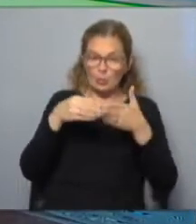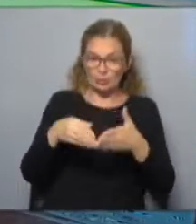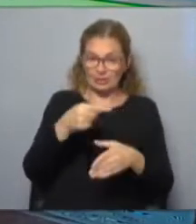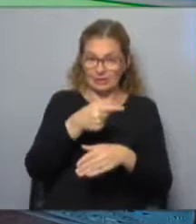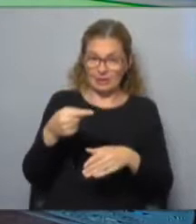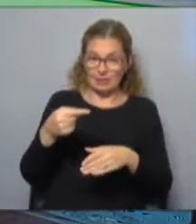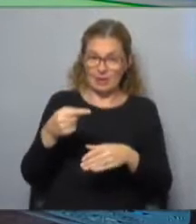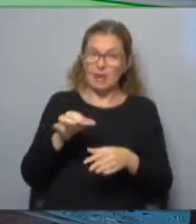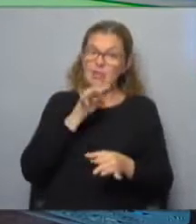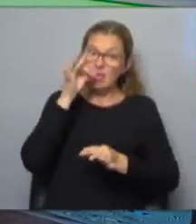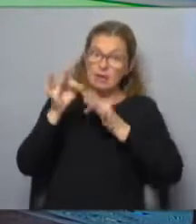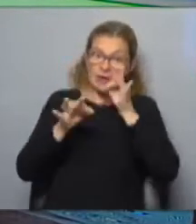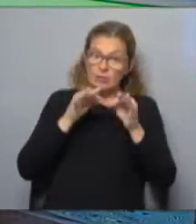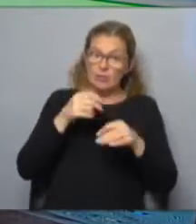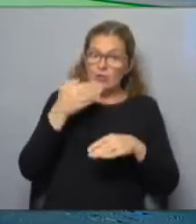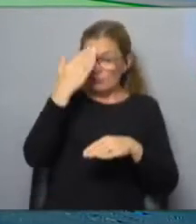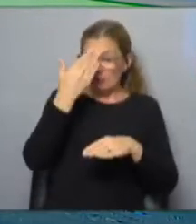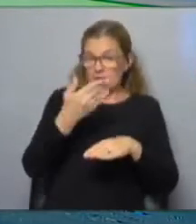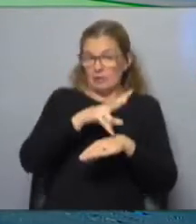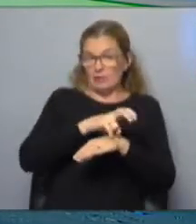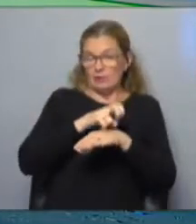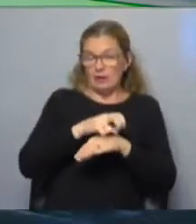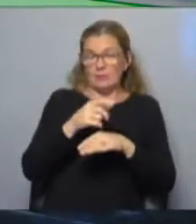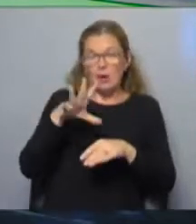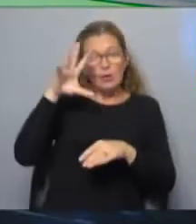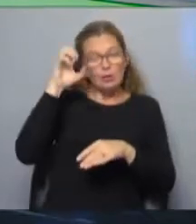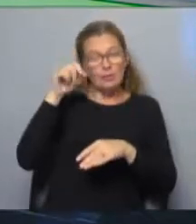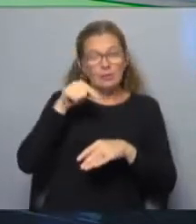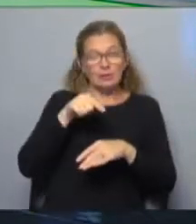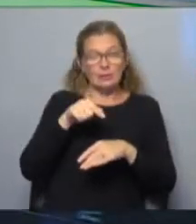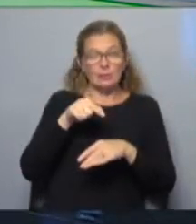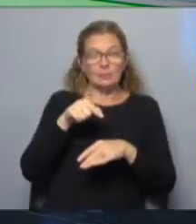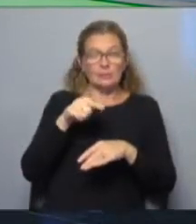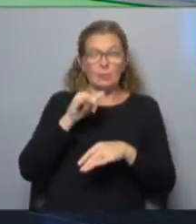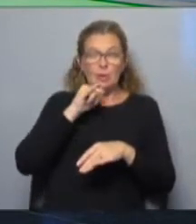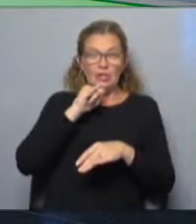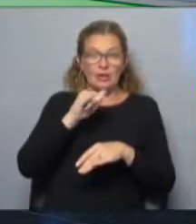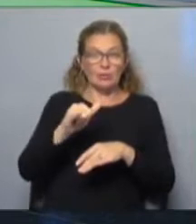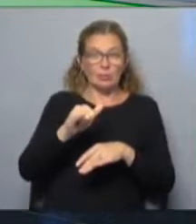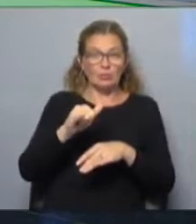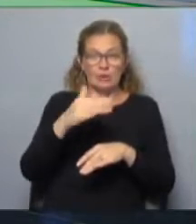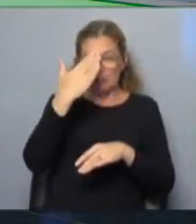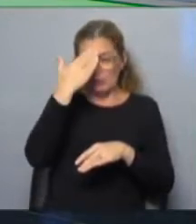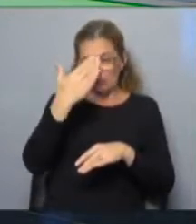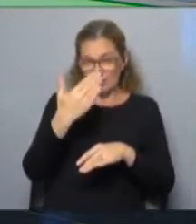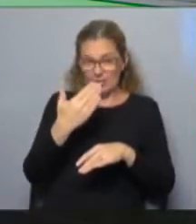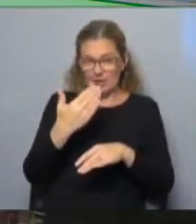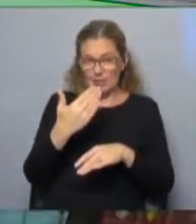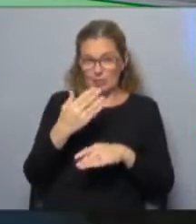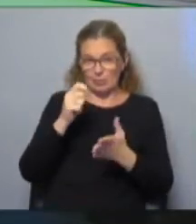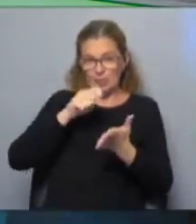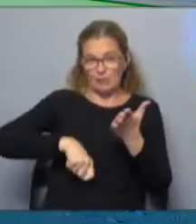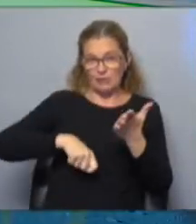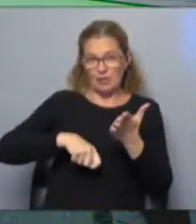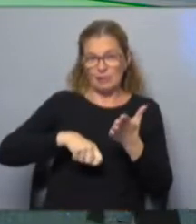continúan las declaraciones ante Fiscalía. Recordemos que esto es derivado de la denuncia presentada por el Frente Amplio tras la firma